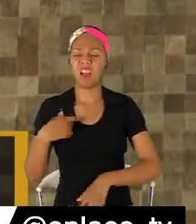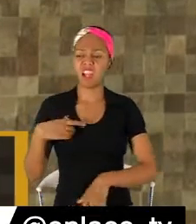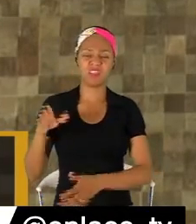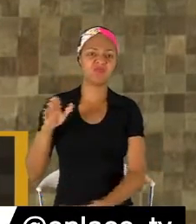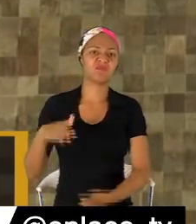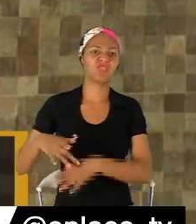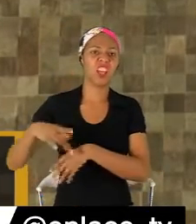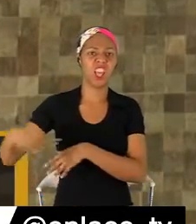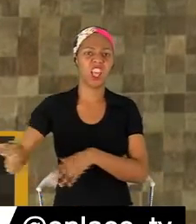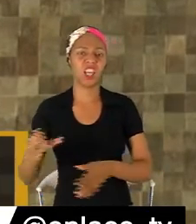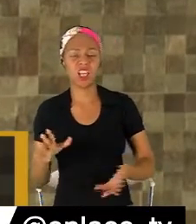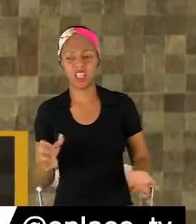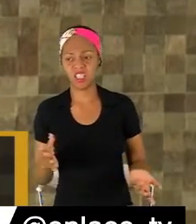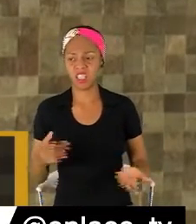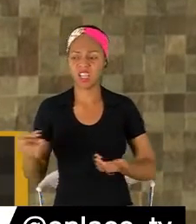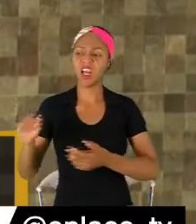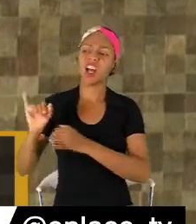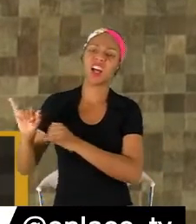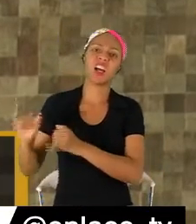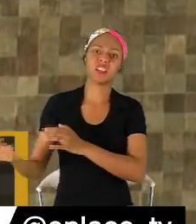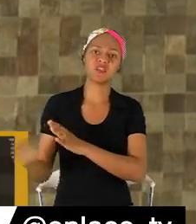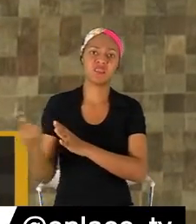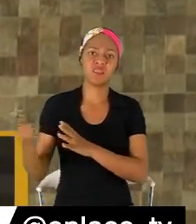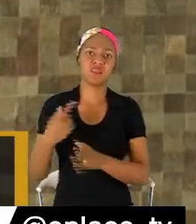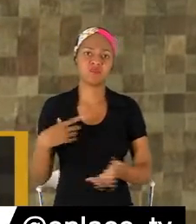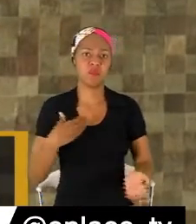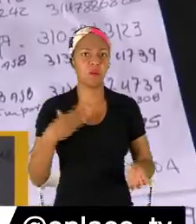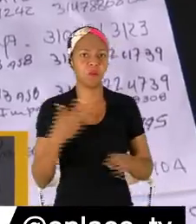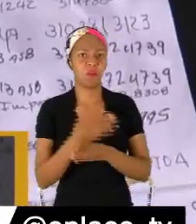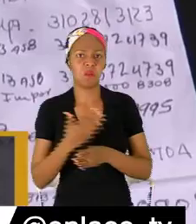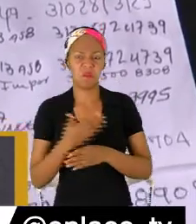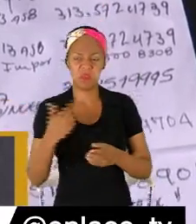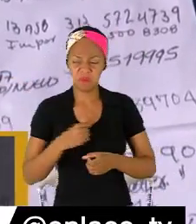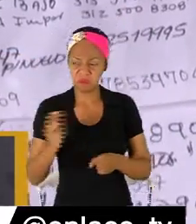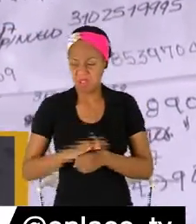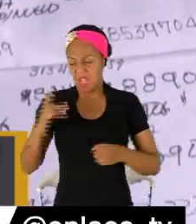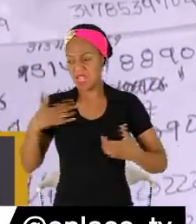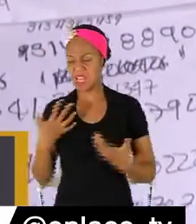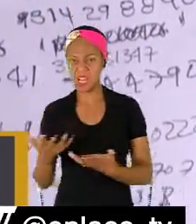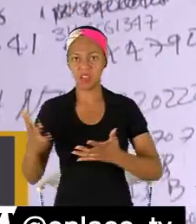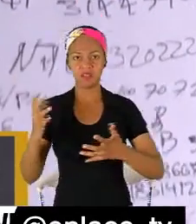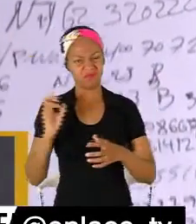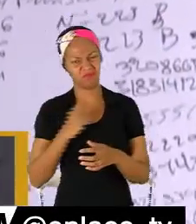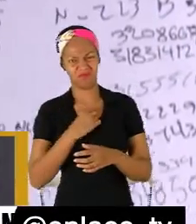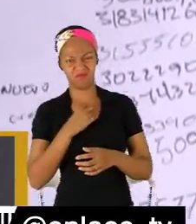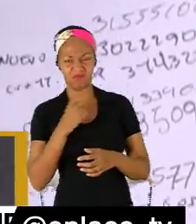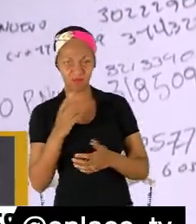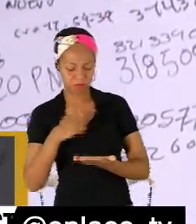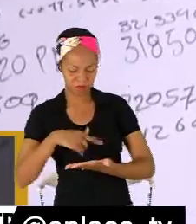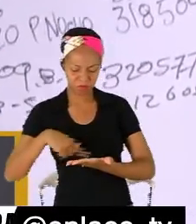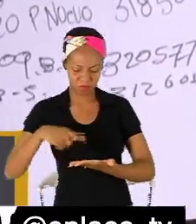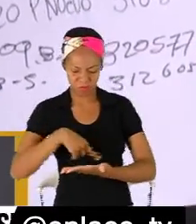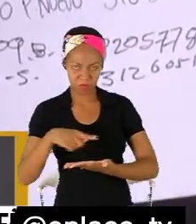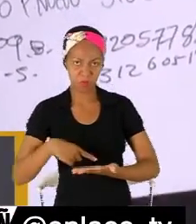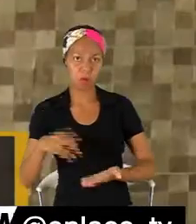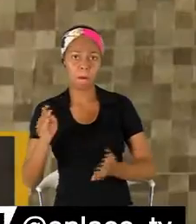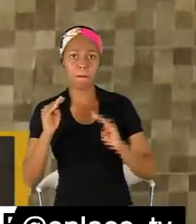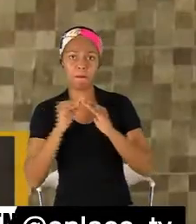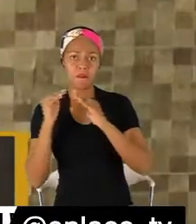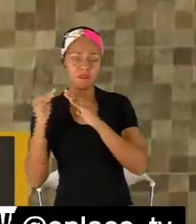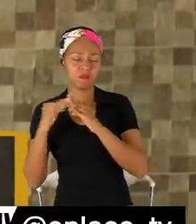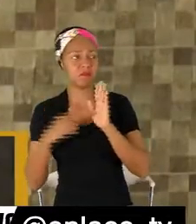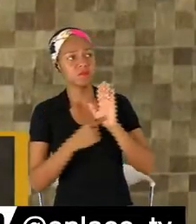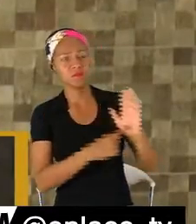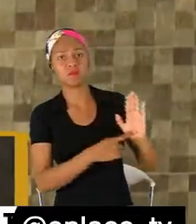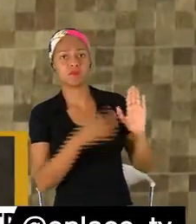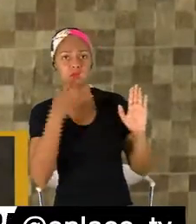tenía problemas, que sí me entiende, a que yo era agresiva. Sobre los maltratos, ella muestra las firmas de sus vecinos que confirman el hecho. El último